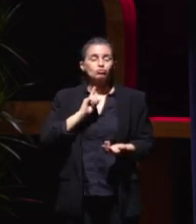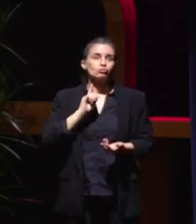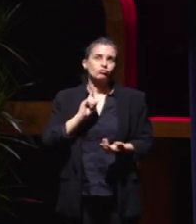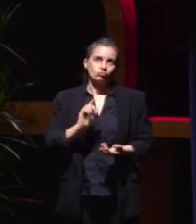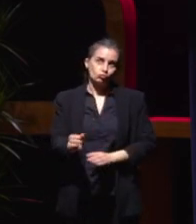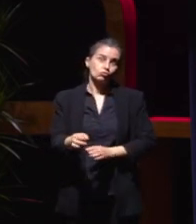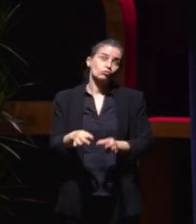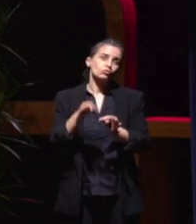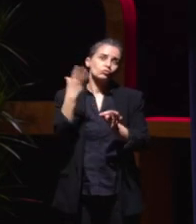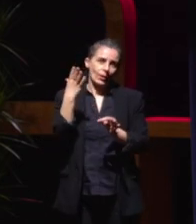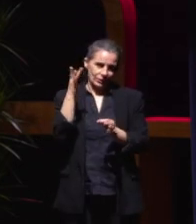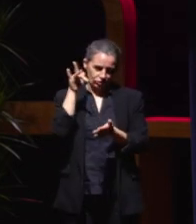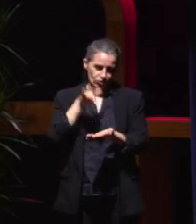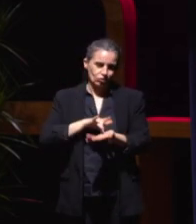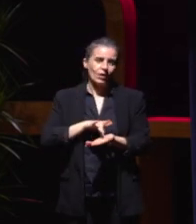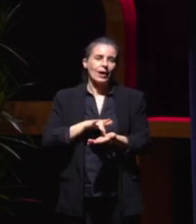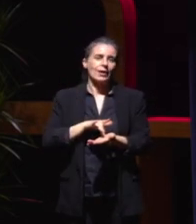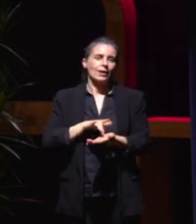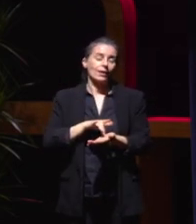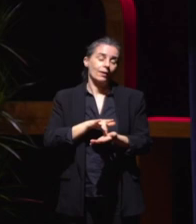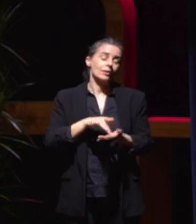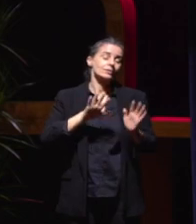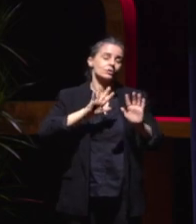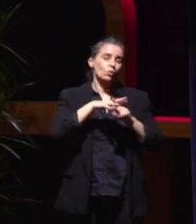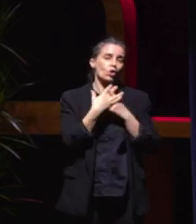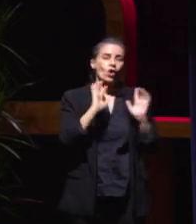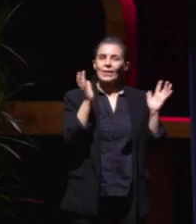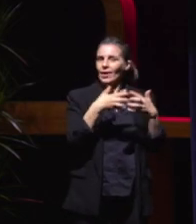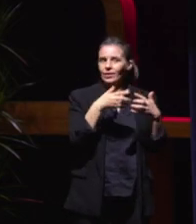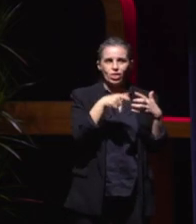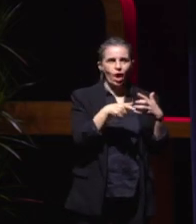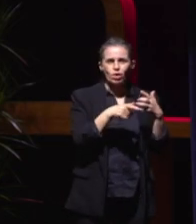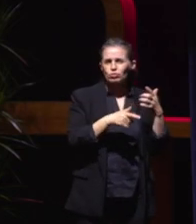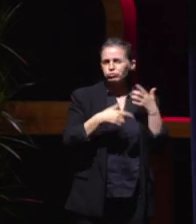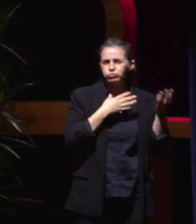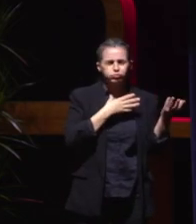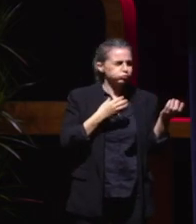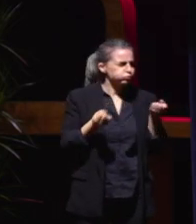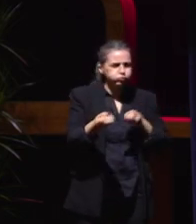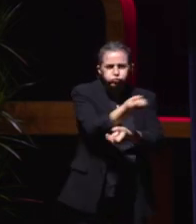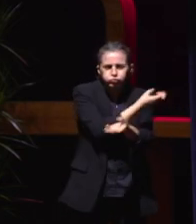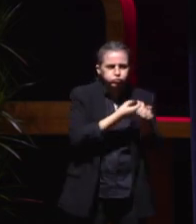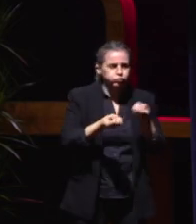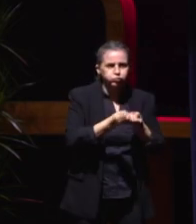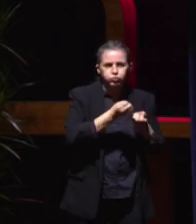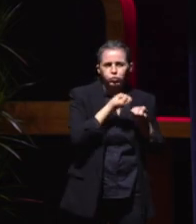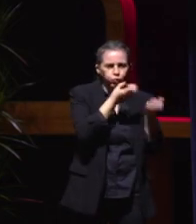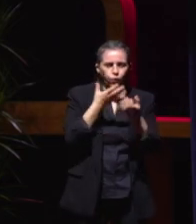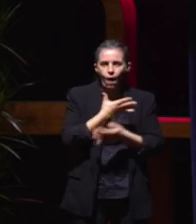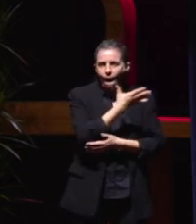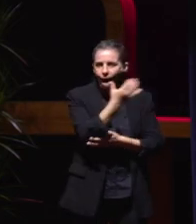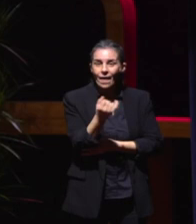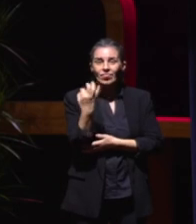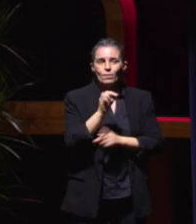todo esto pasó mientras internet estaba a tope y había que alimentar esas páginas web sin final porque